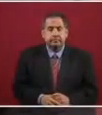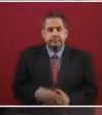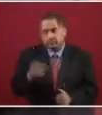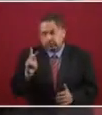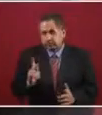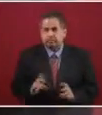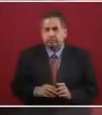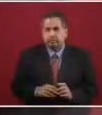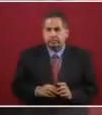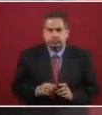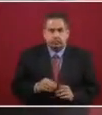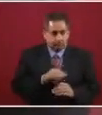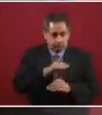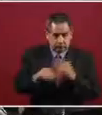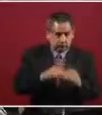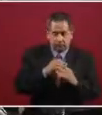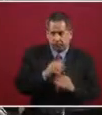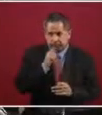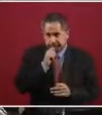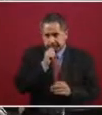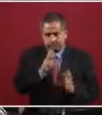Pero no son todos.